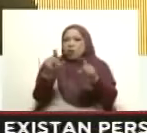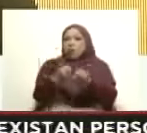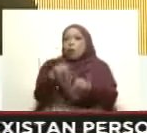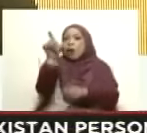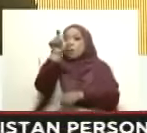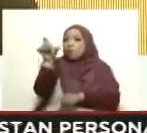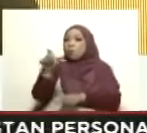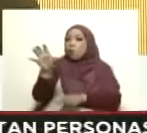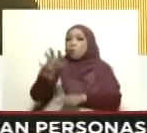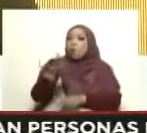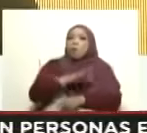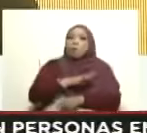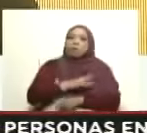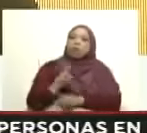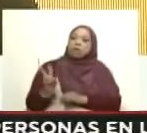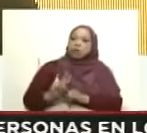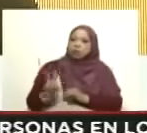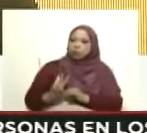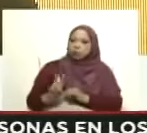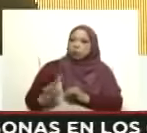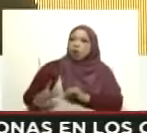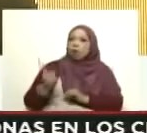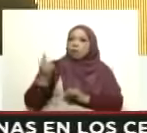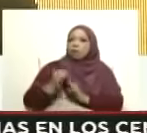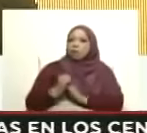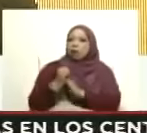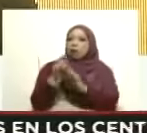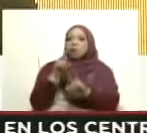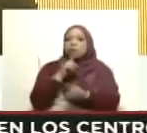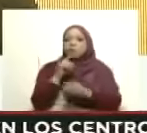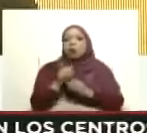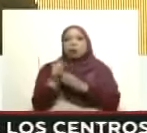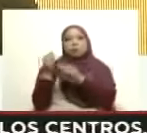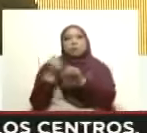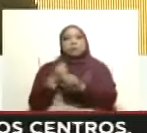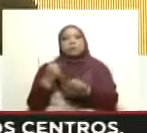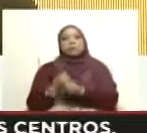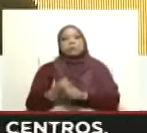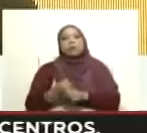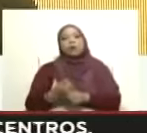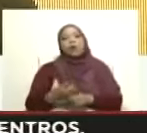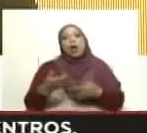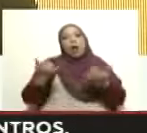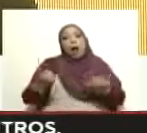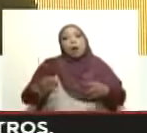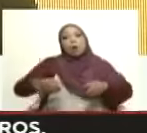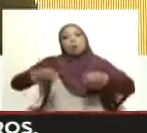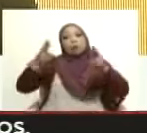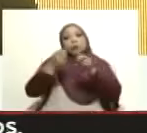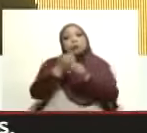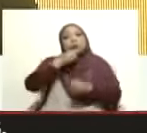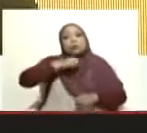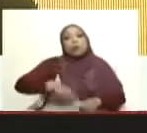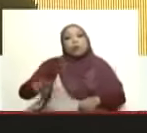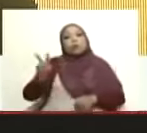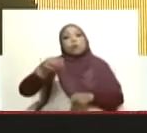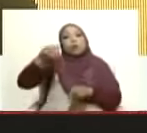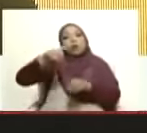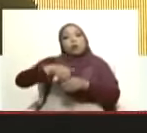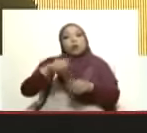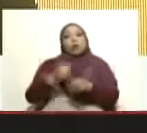simulacro porque como una sola voz nos fuimos y repito Esta es la oportunidad en la historia electoral de